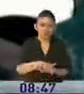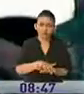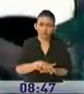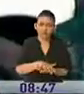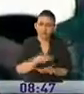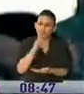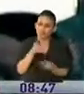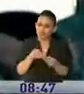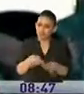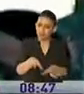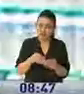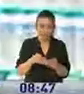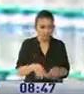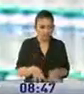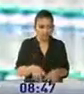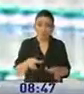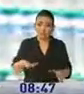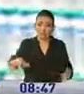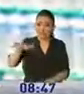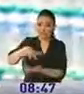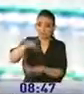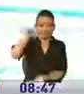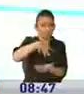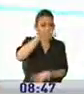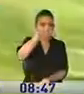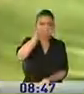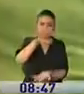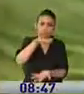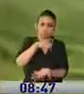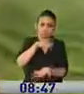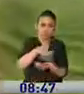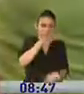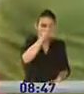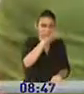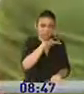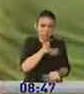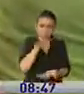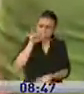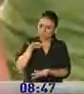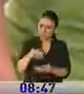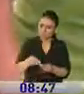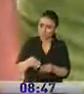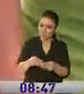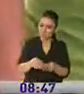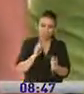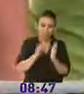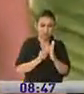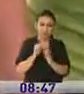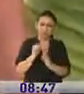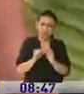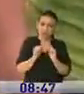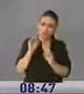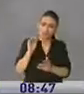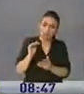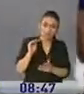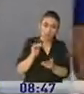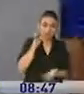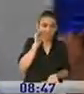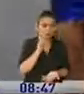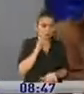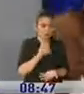día se despertaban con la novedad de una nueva ausencia. Al principio yo creo que iba empezando poco a poco, pero ya últimamente ya...